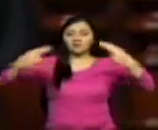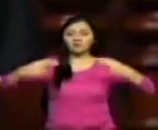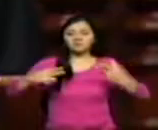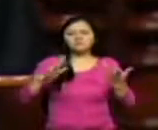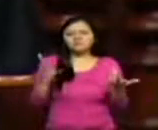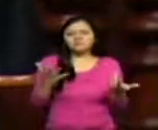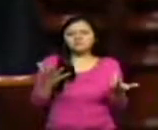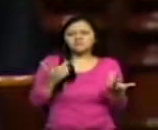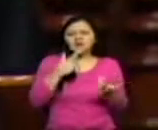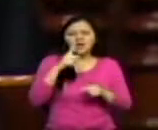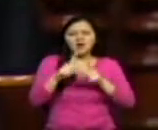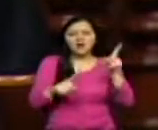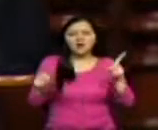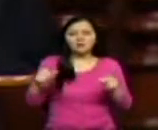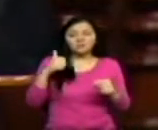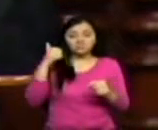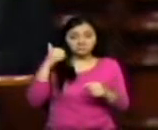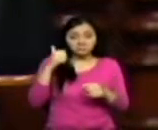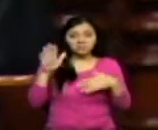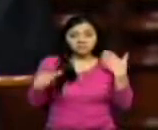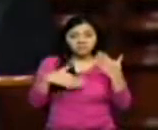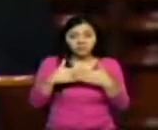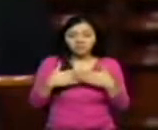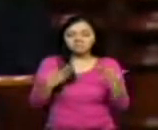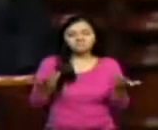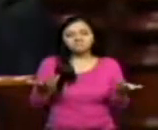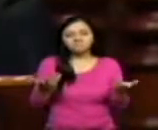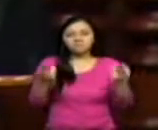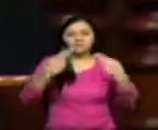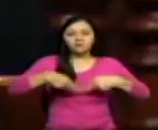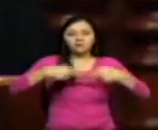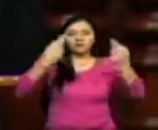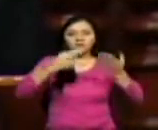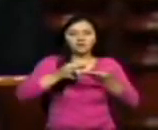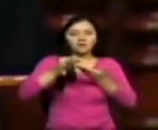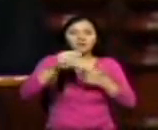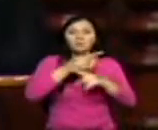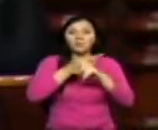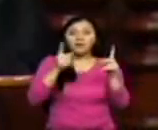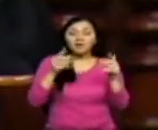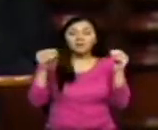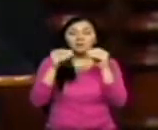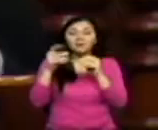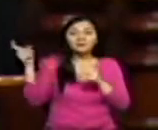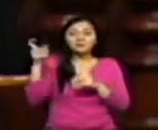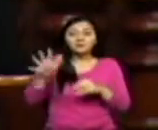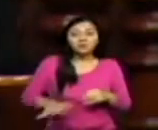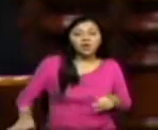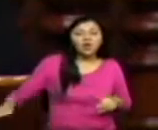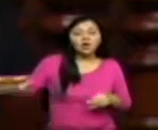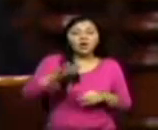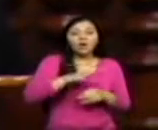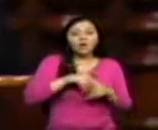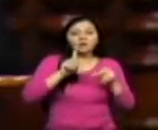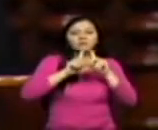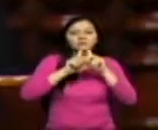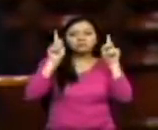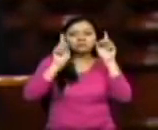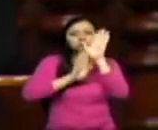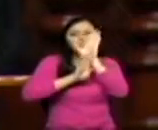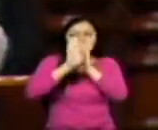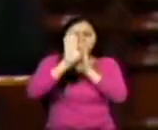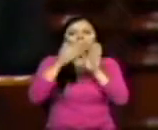nos ocupamos suficientemente, y que se ocupe también de las necesidades de la